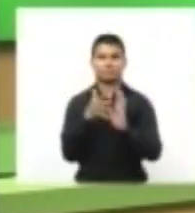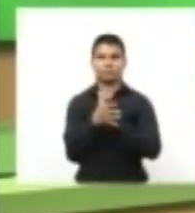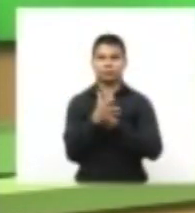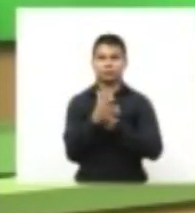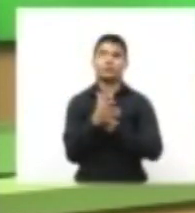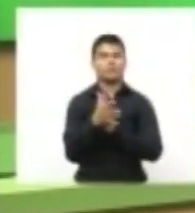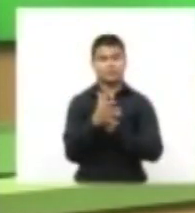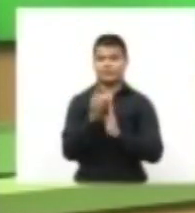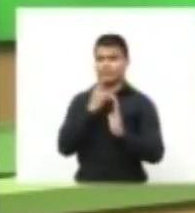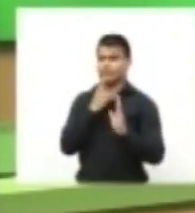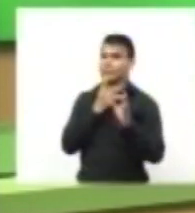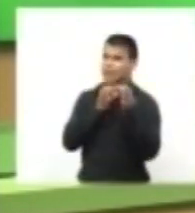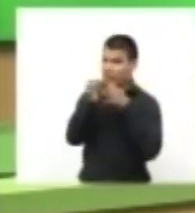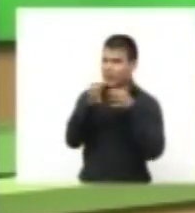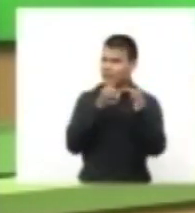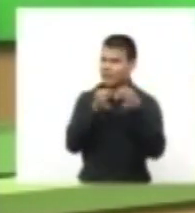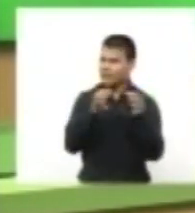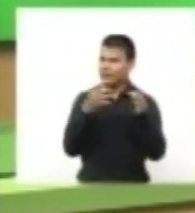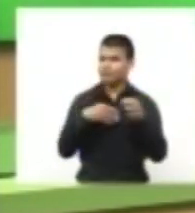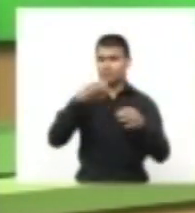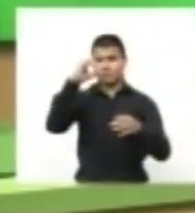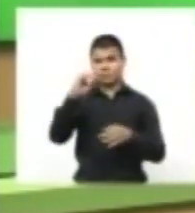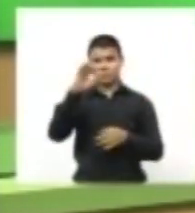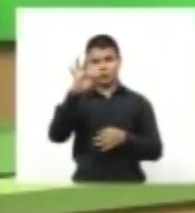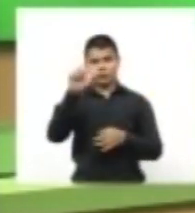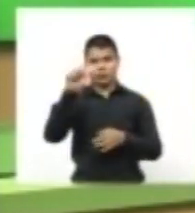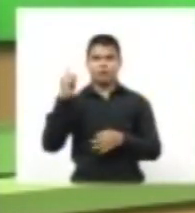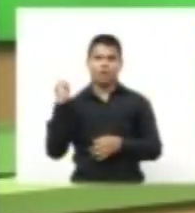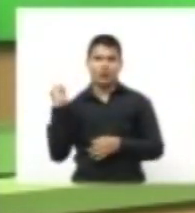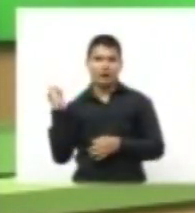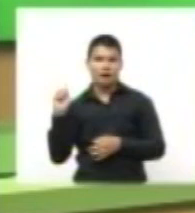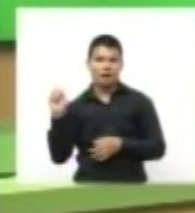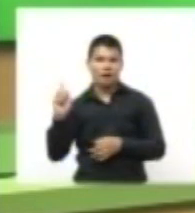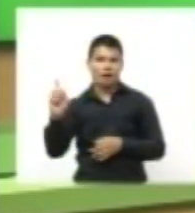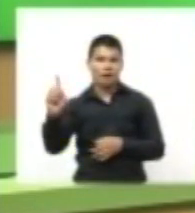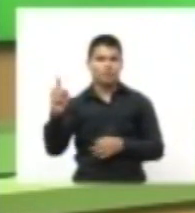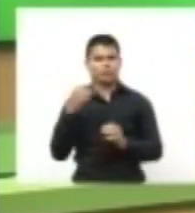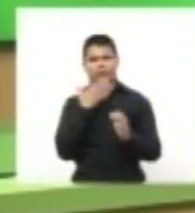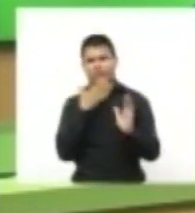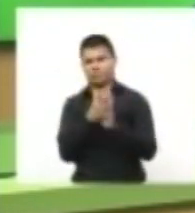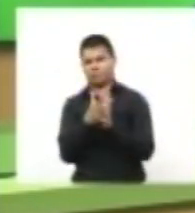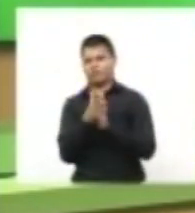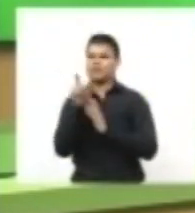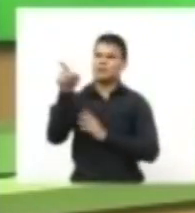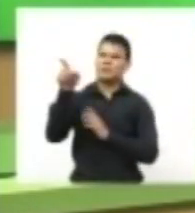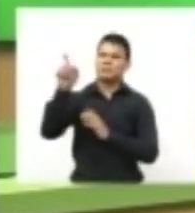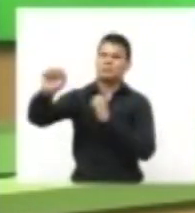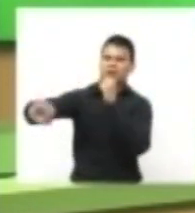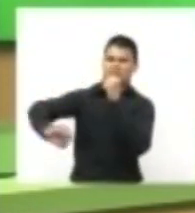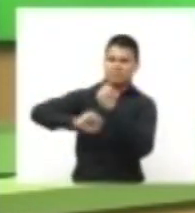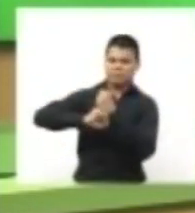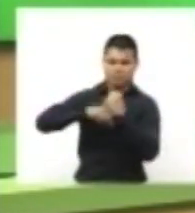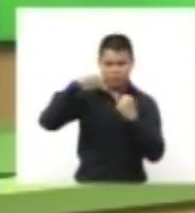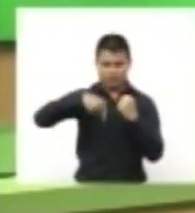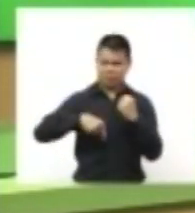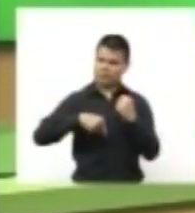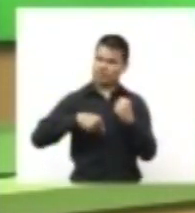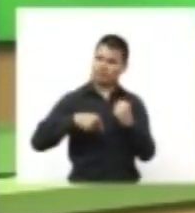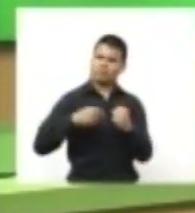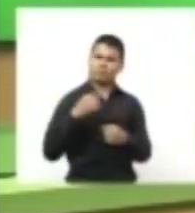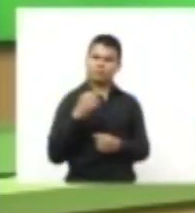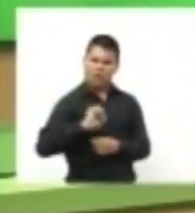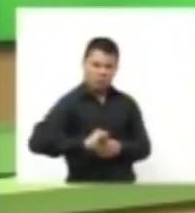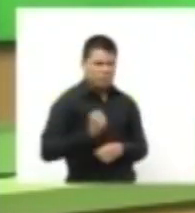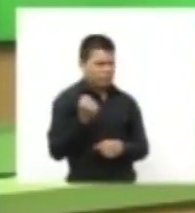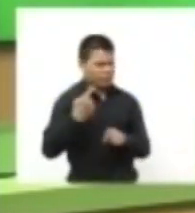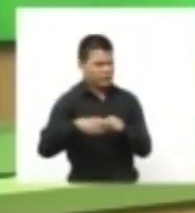Colombia. La trayectoria de esta organización demuestra que poco es lo que hará para luchar contra la criminalidad en el país. Conozca qué hace